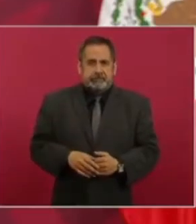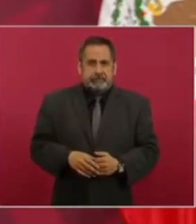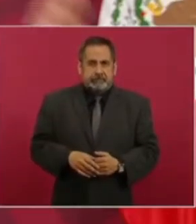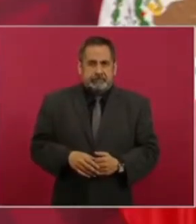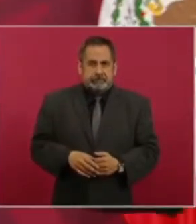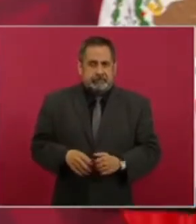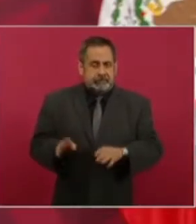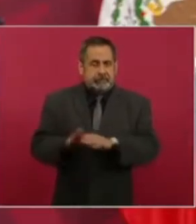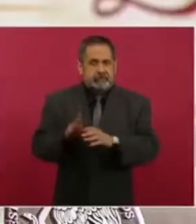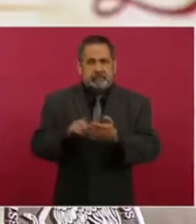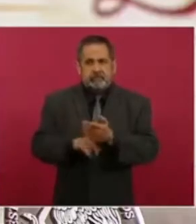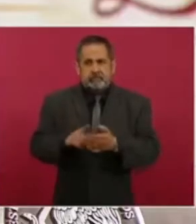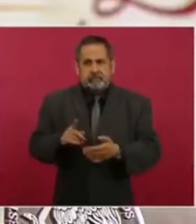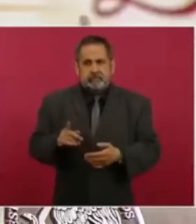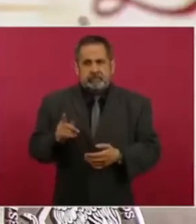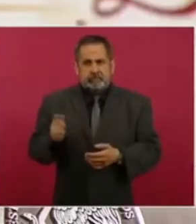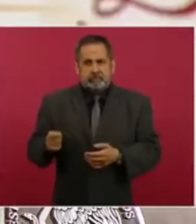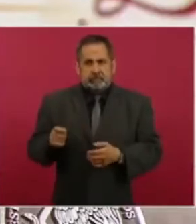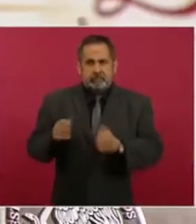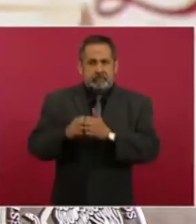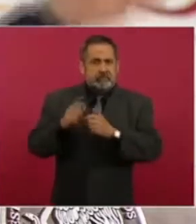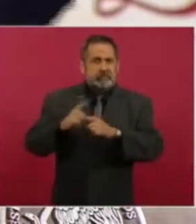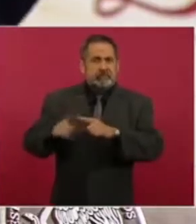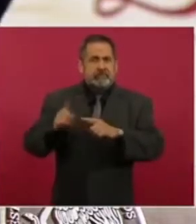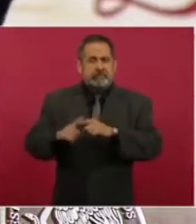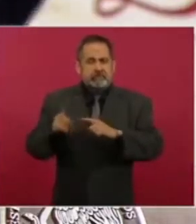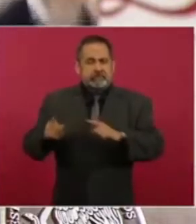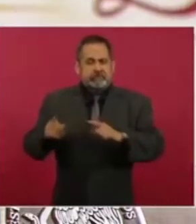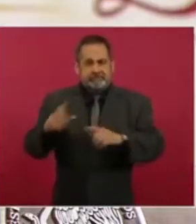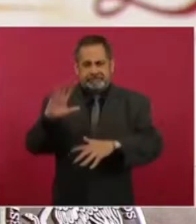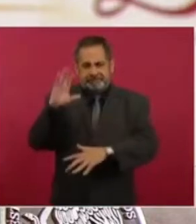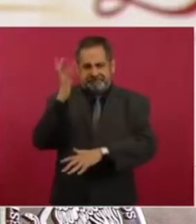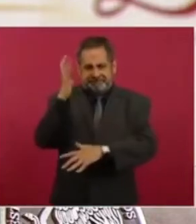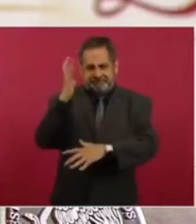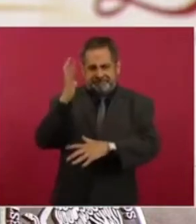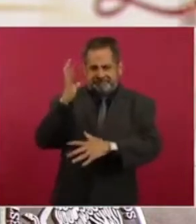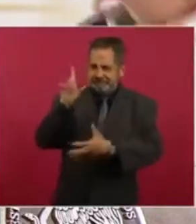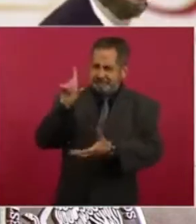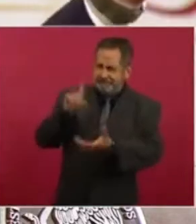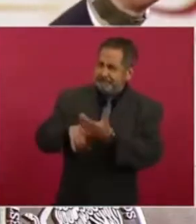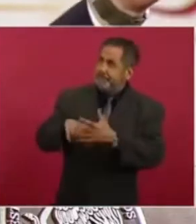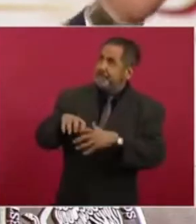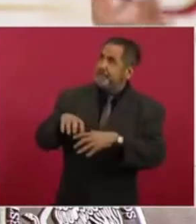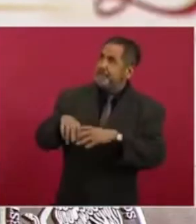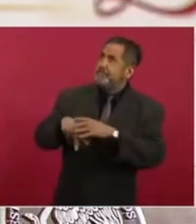hechas de esos árboles ahuecados,